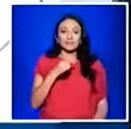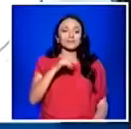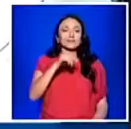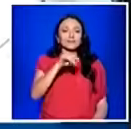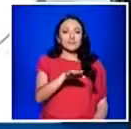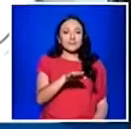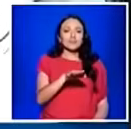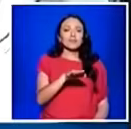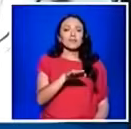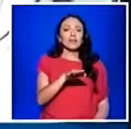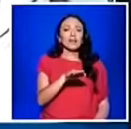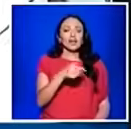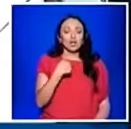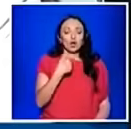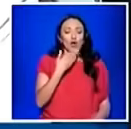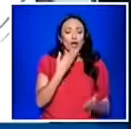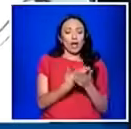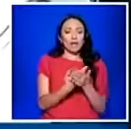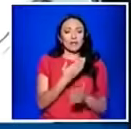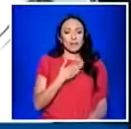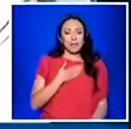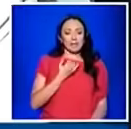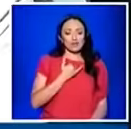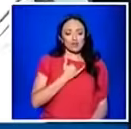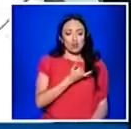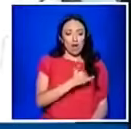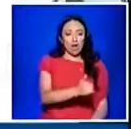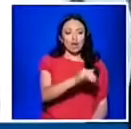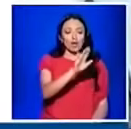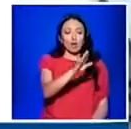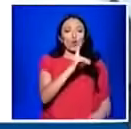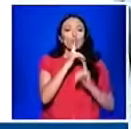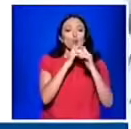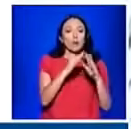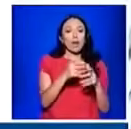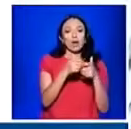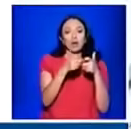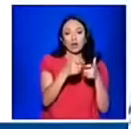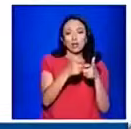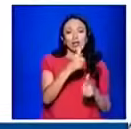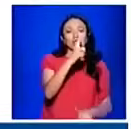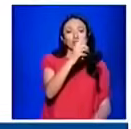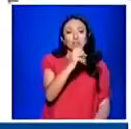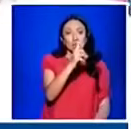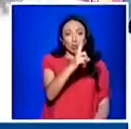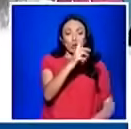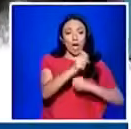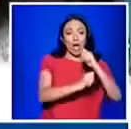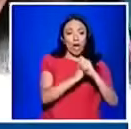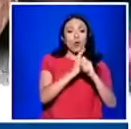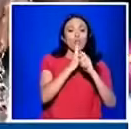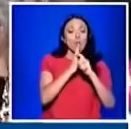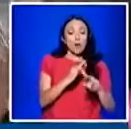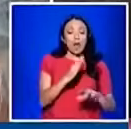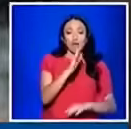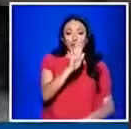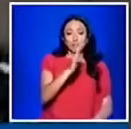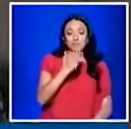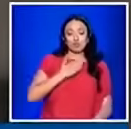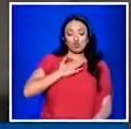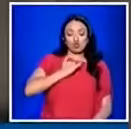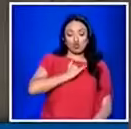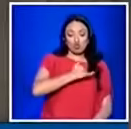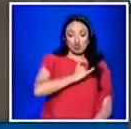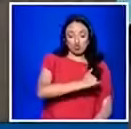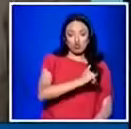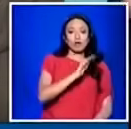a mi suegro que cumpla muchos más años de vida, los 100 años de vida que tiene. Agradezco de todo corazón y